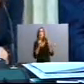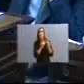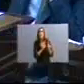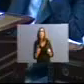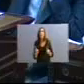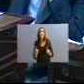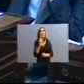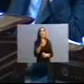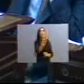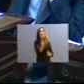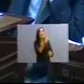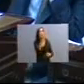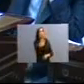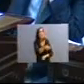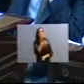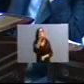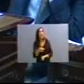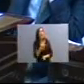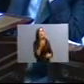declaración,